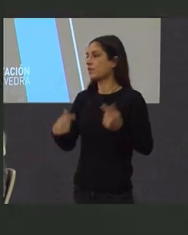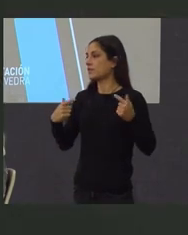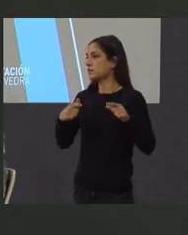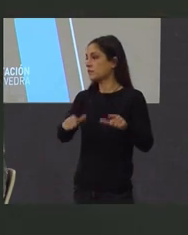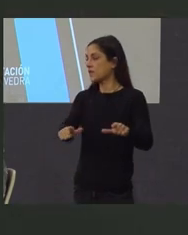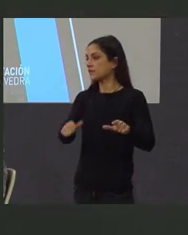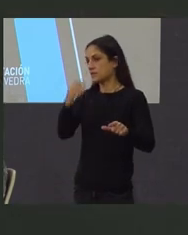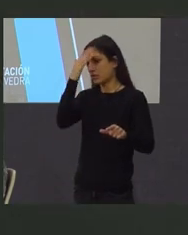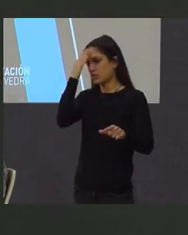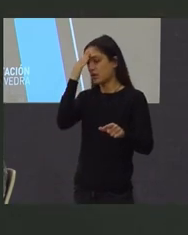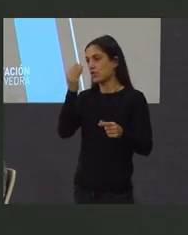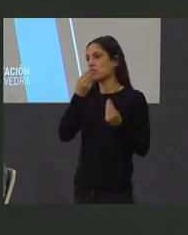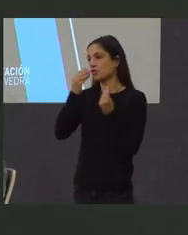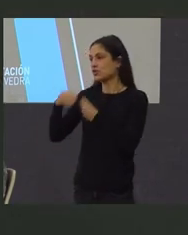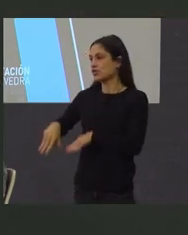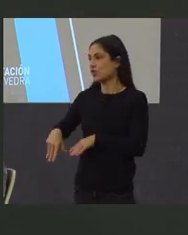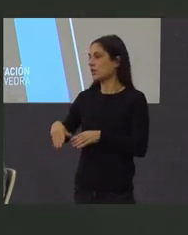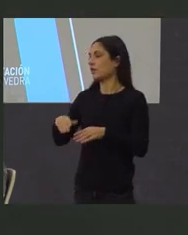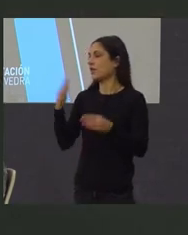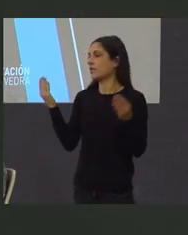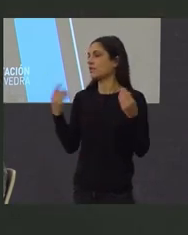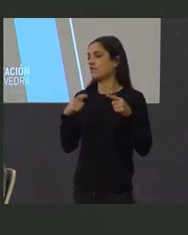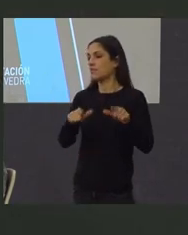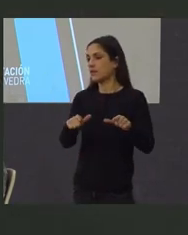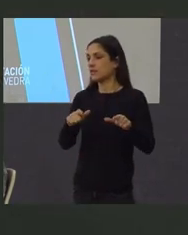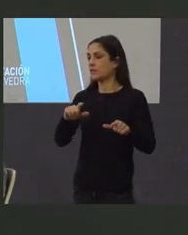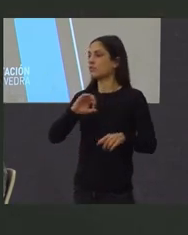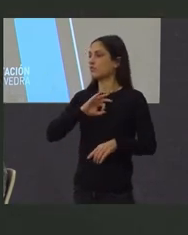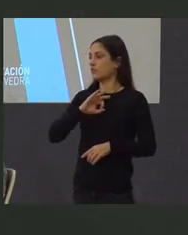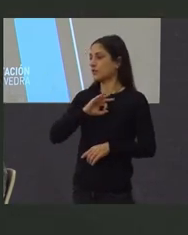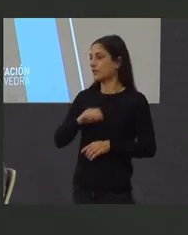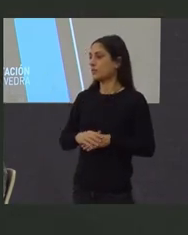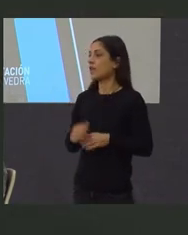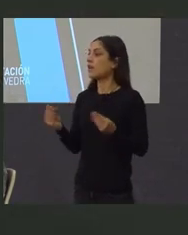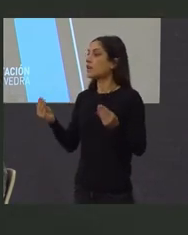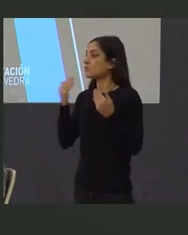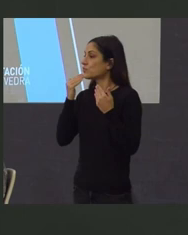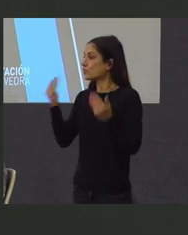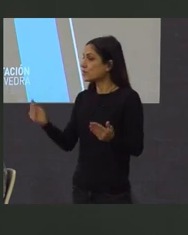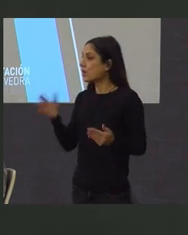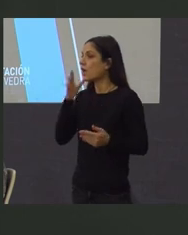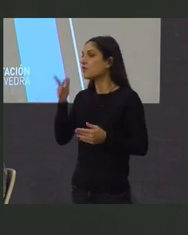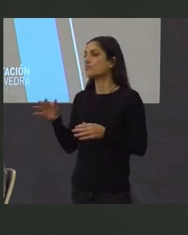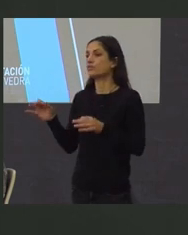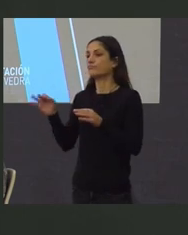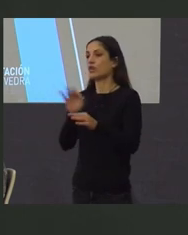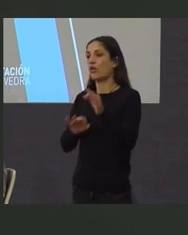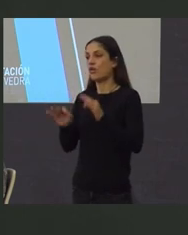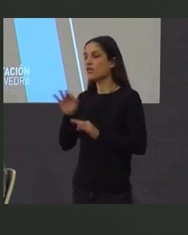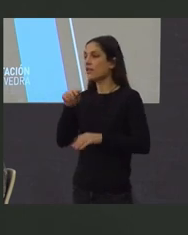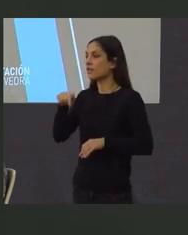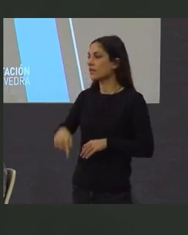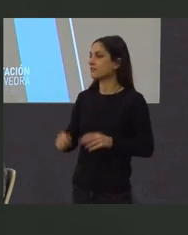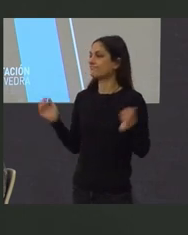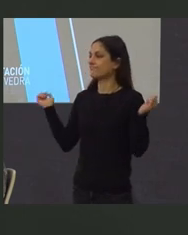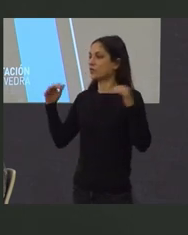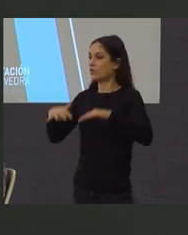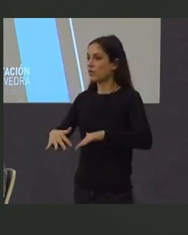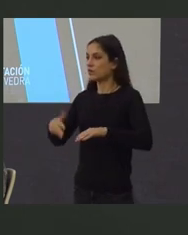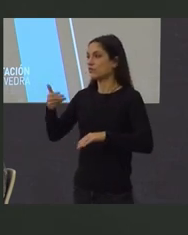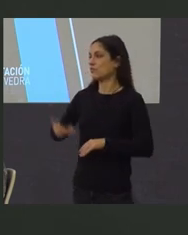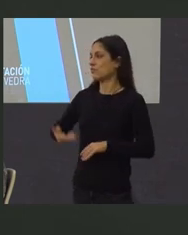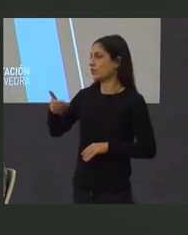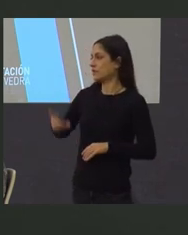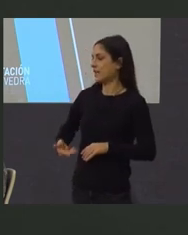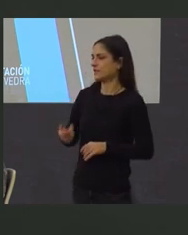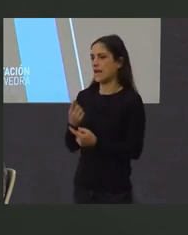Memoria Histórica da Deputación de Pontevedra. Moitas grazas por organizar este encontro tan importante, tan